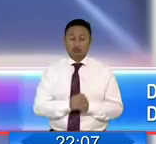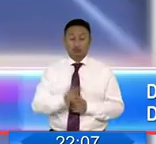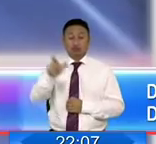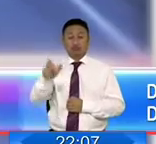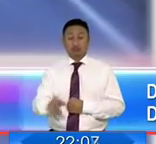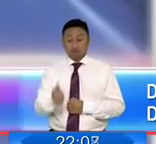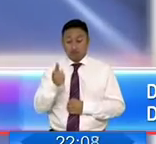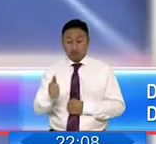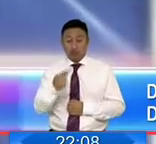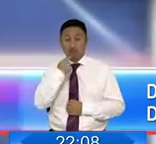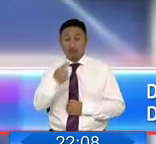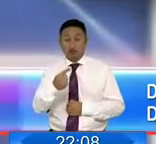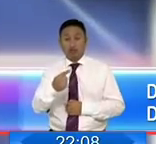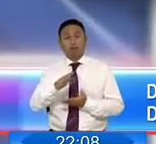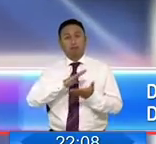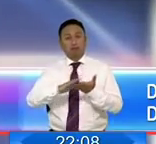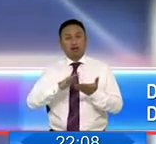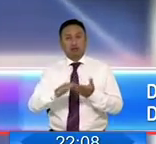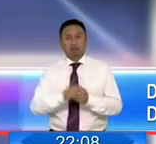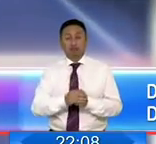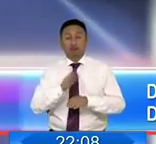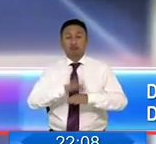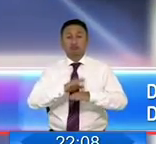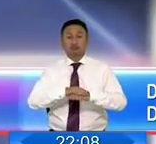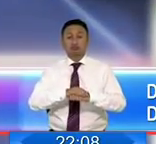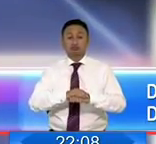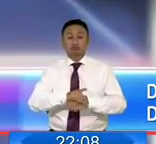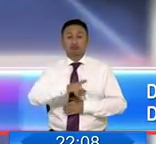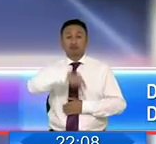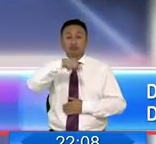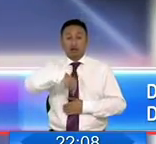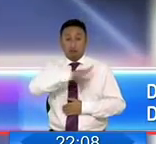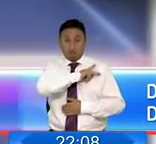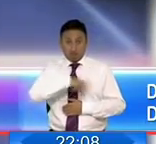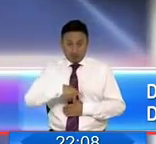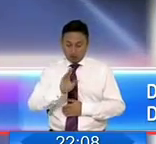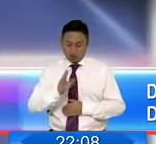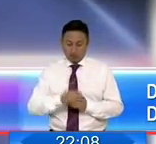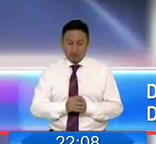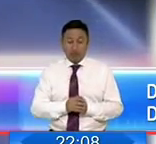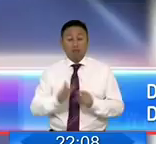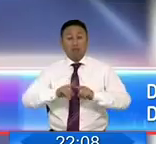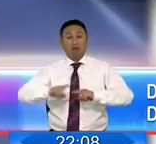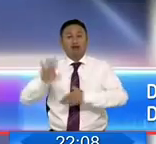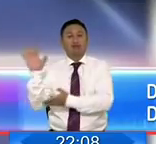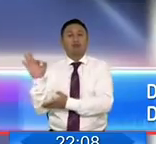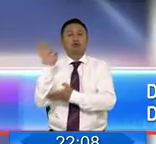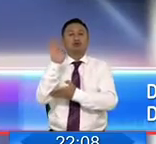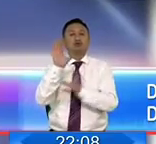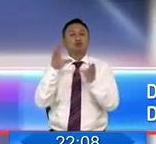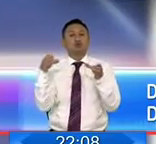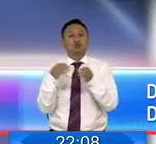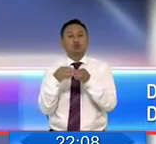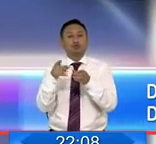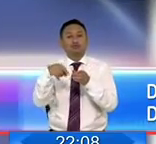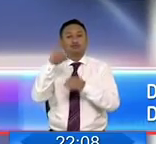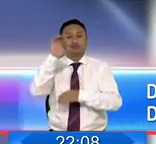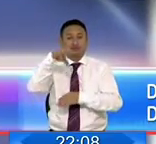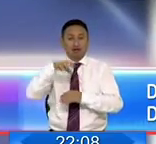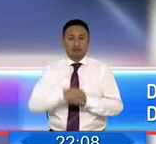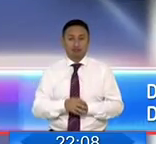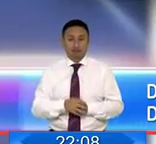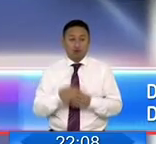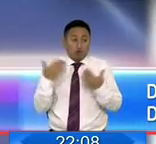de las expresiones realizadas, pues aseguran que no se dieron a título personal, sino en representación de una función del Estado, mismas que en